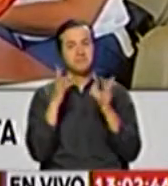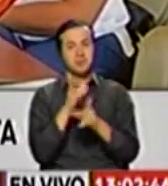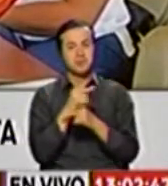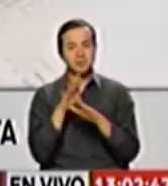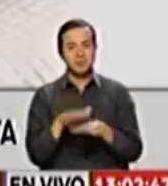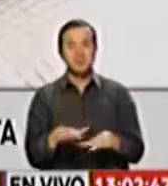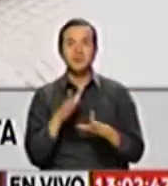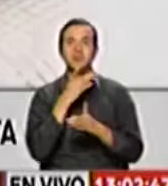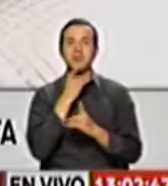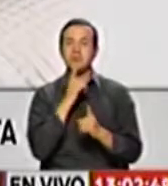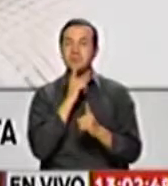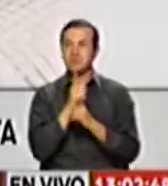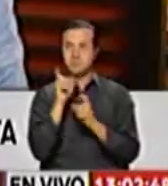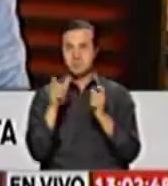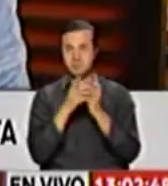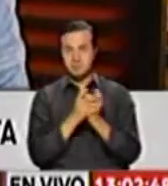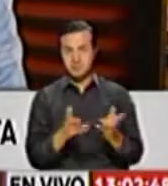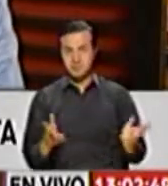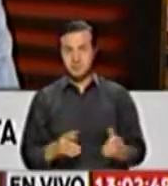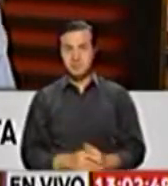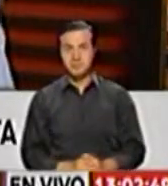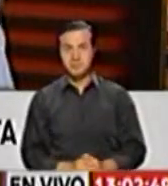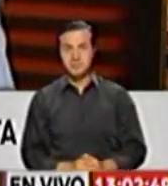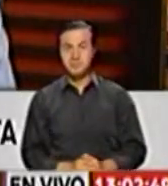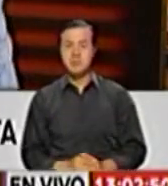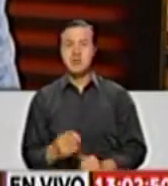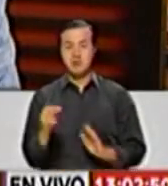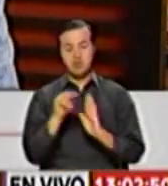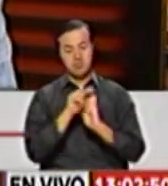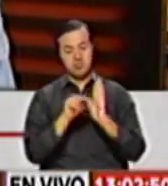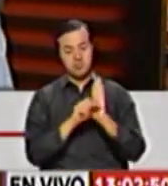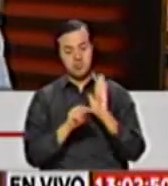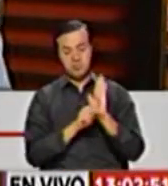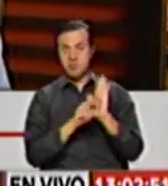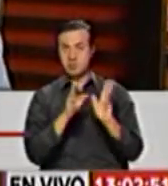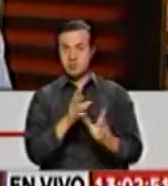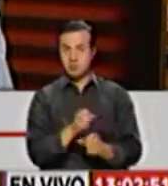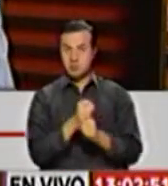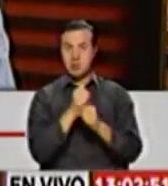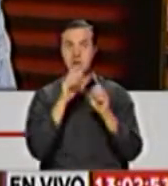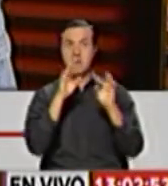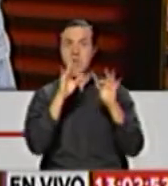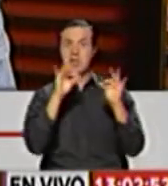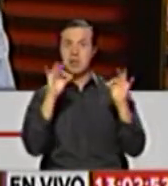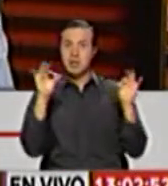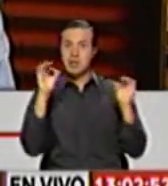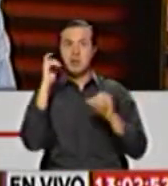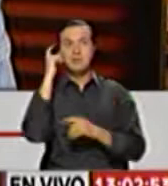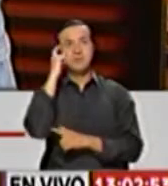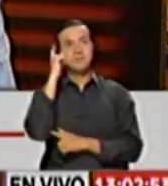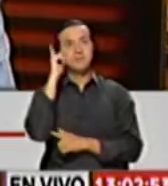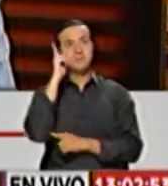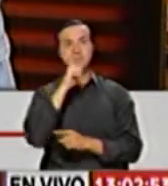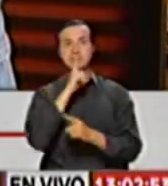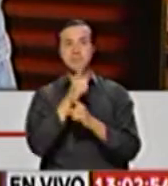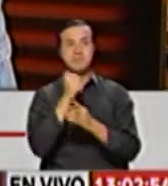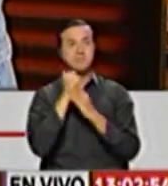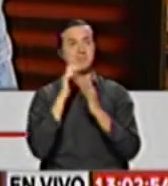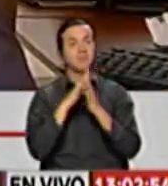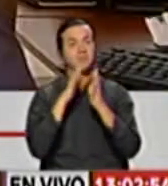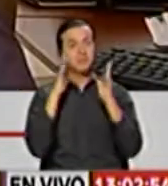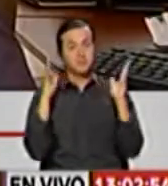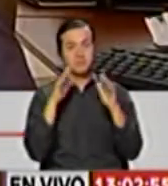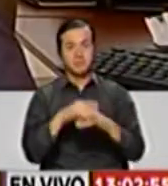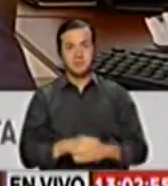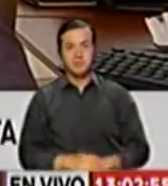producción agrícola y turístico. Si hay los estándares de seguridad, de calidad, yo creo que sí va a ser beneficioso para el